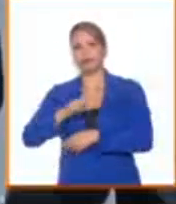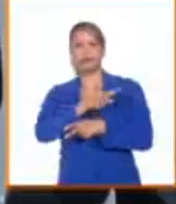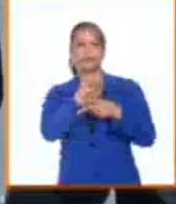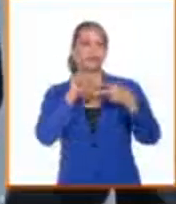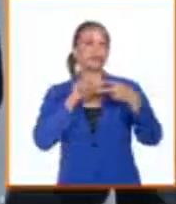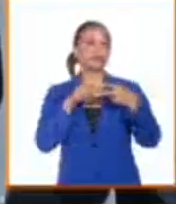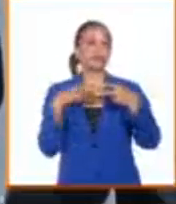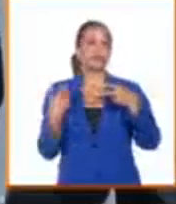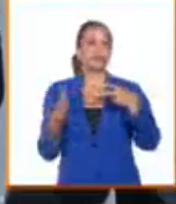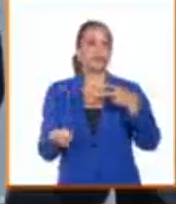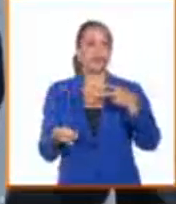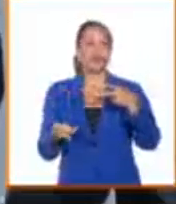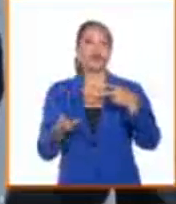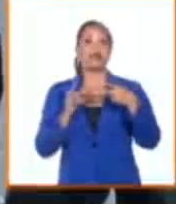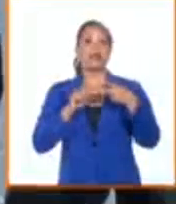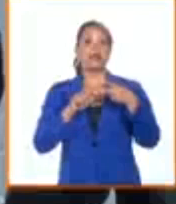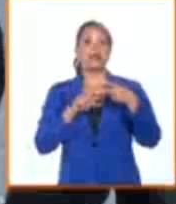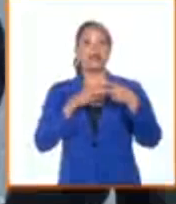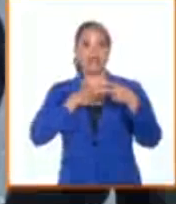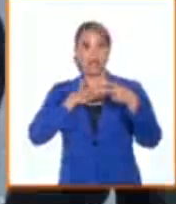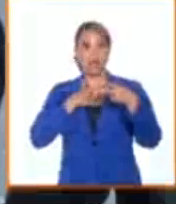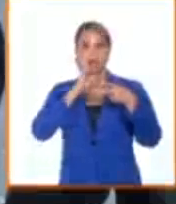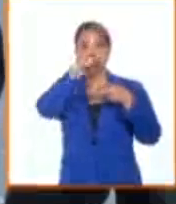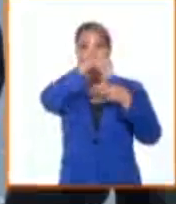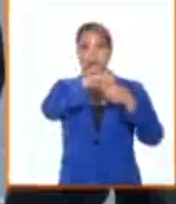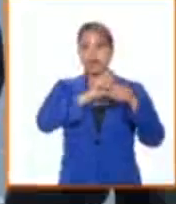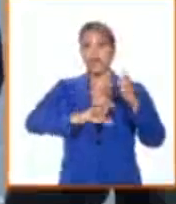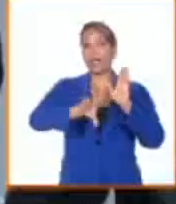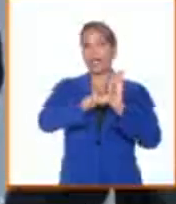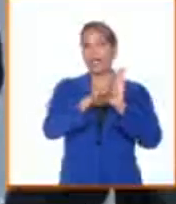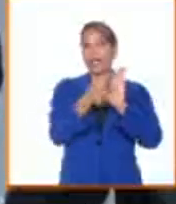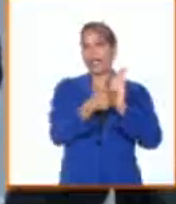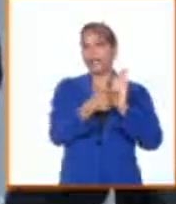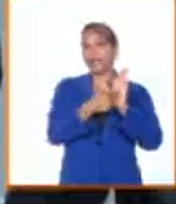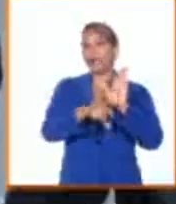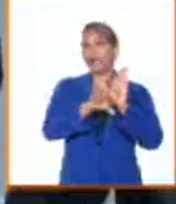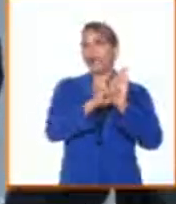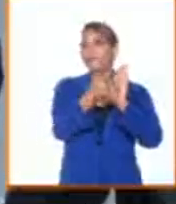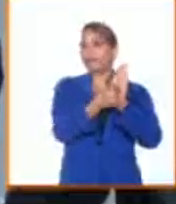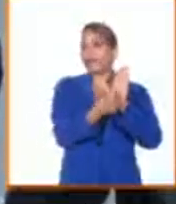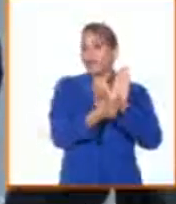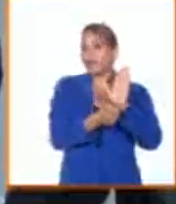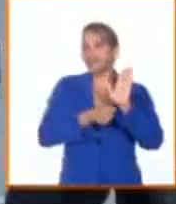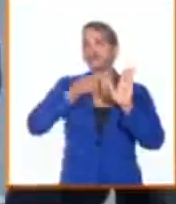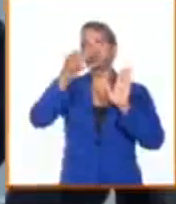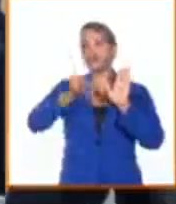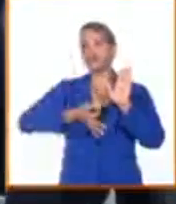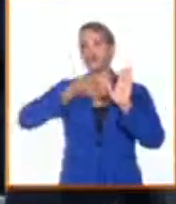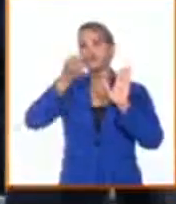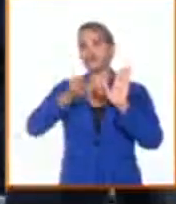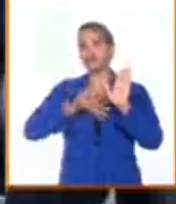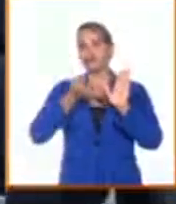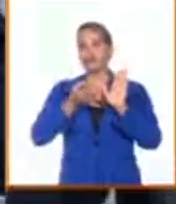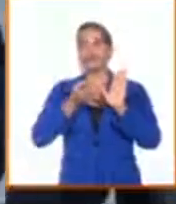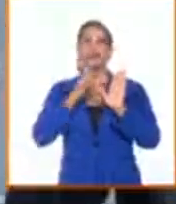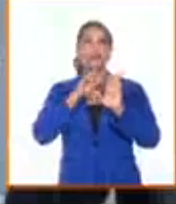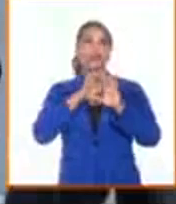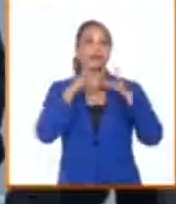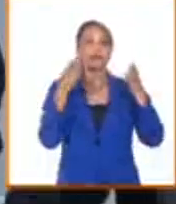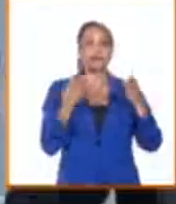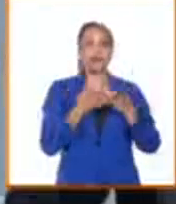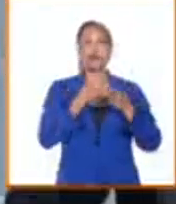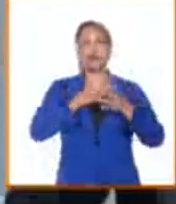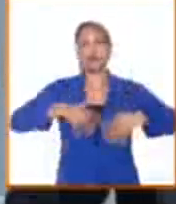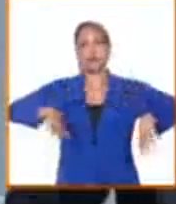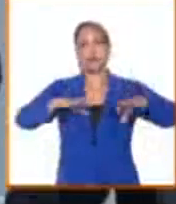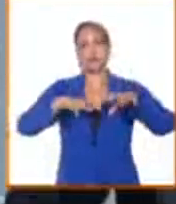lugar, porque en la propia ley hay un capítulo que condiciona la actuación de que de hecho ha existido, pero